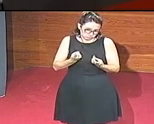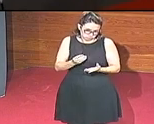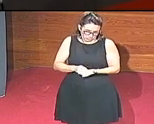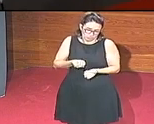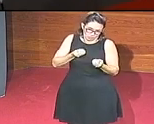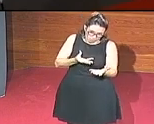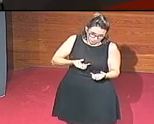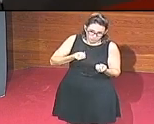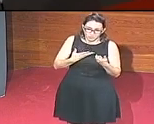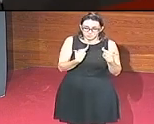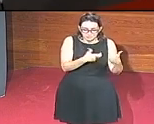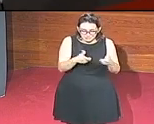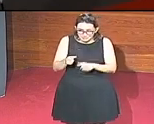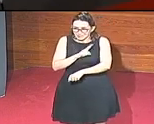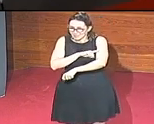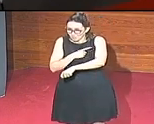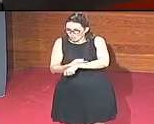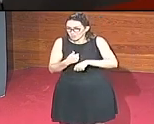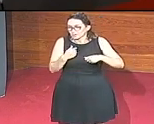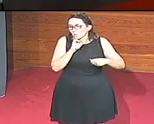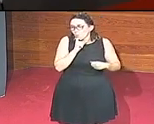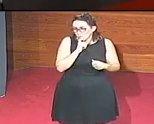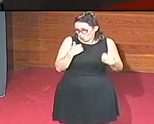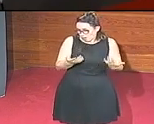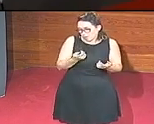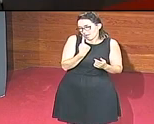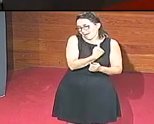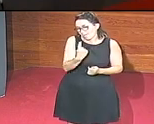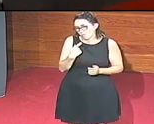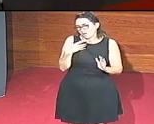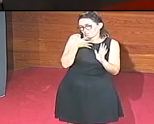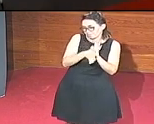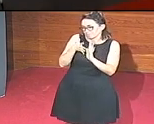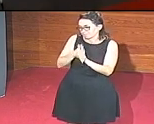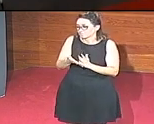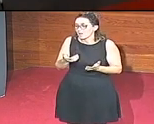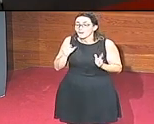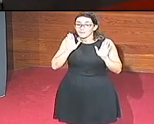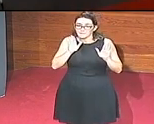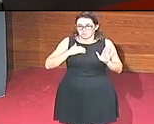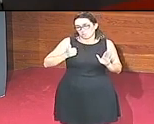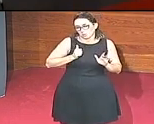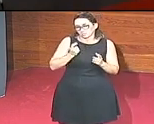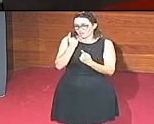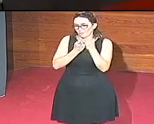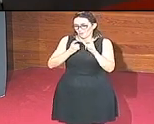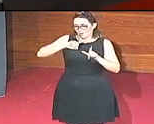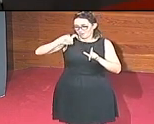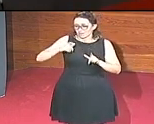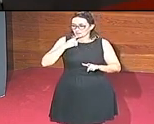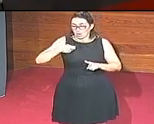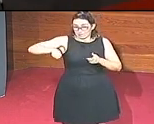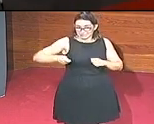cada una de las disciplinas de los juegos olímpicos pero bueno lo cuentas con infografías pues la esgrima como son